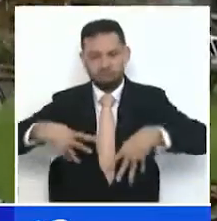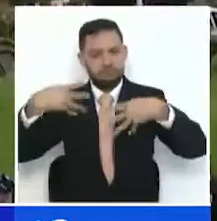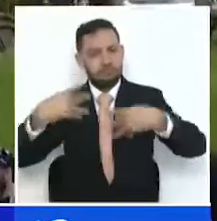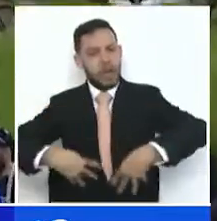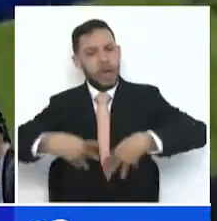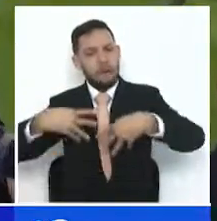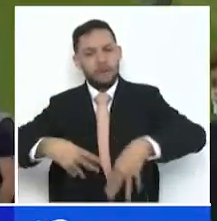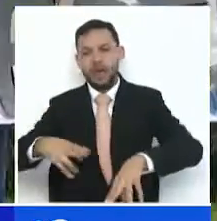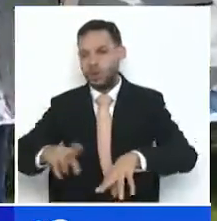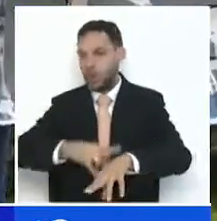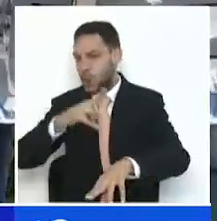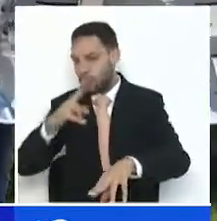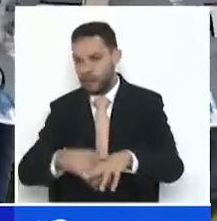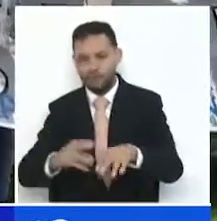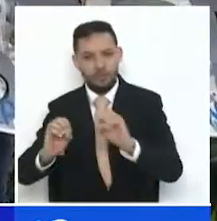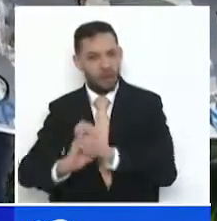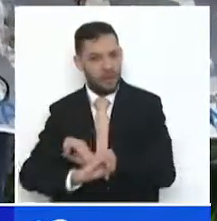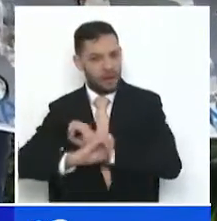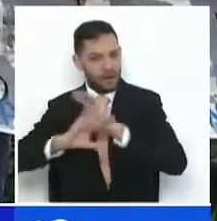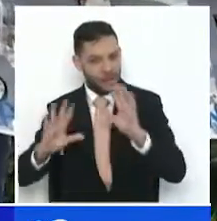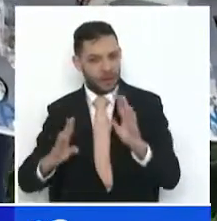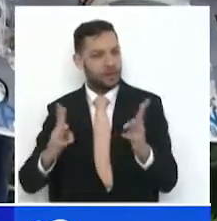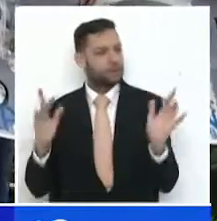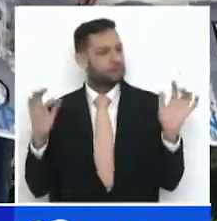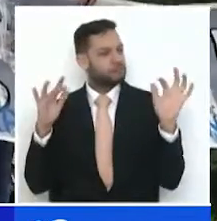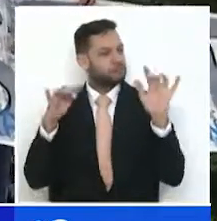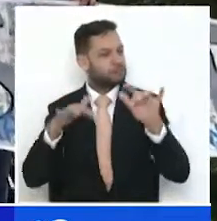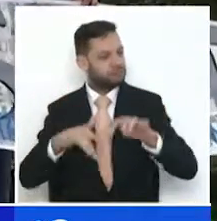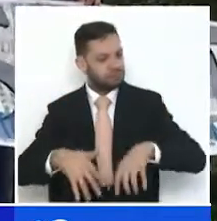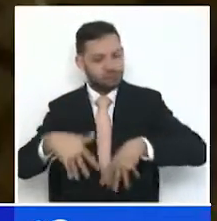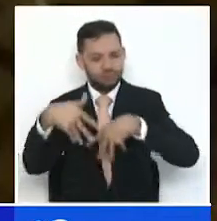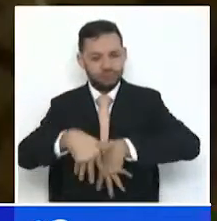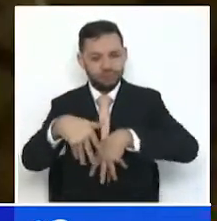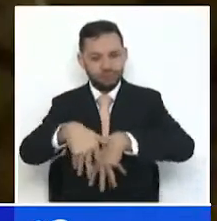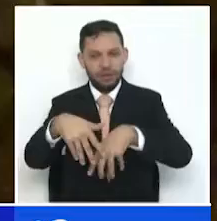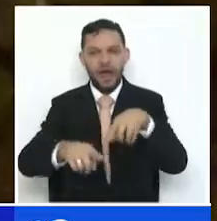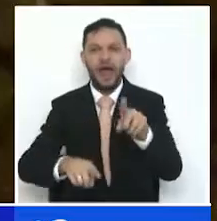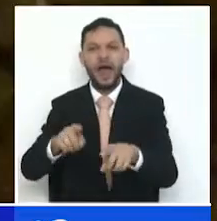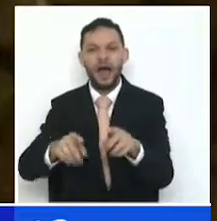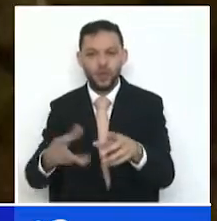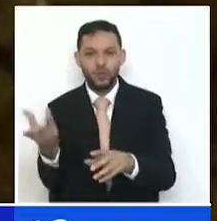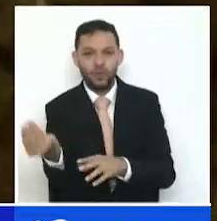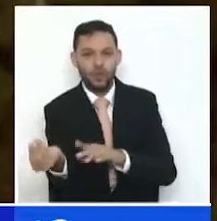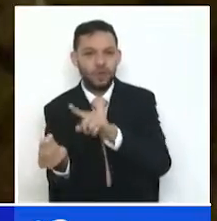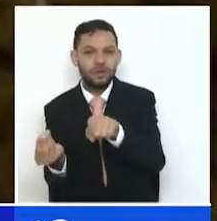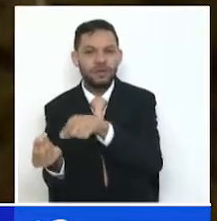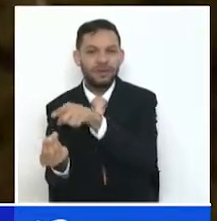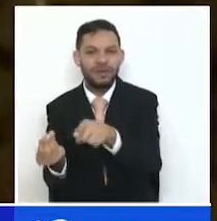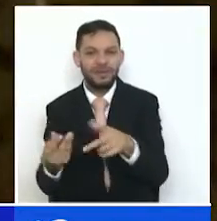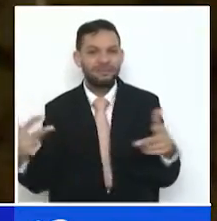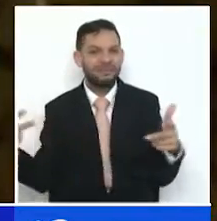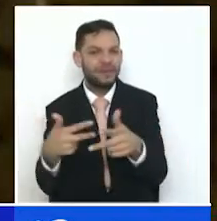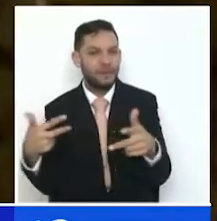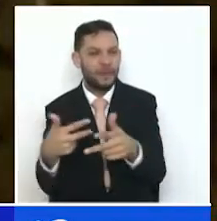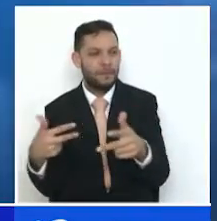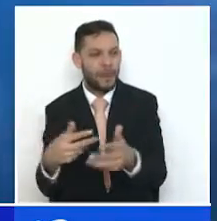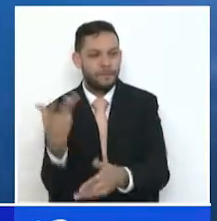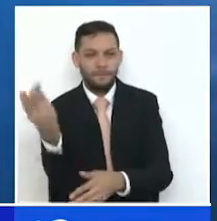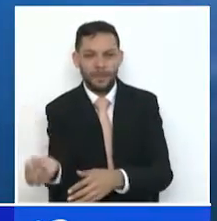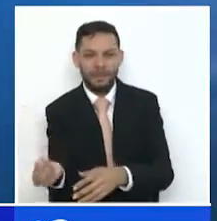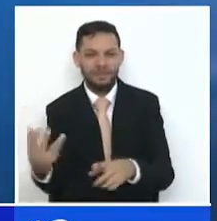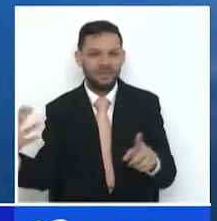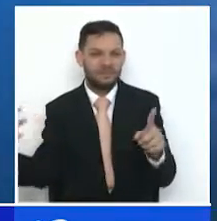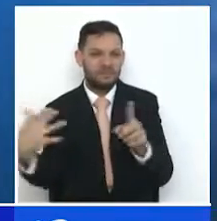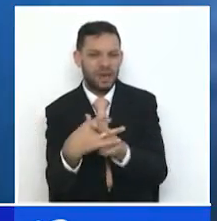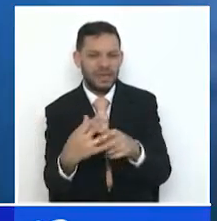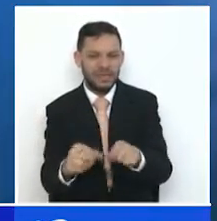en completa normalidad y con civismo, como es habitual en Manizales, una minoría se tomó de nuevo el sector de la avenida Kevin Ángel en inmediaciones al barrio